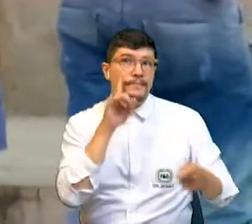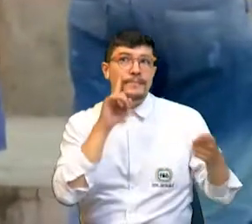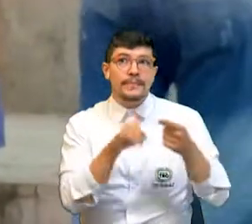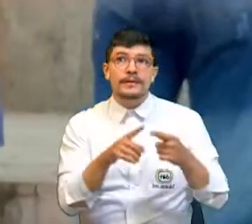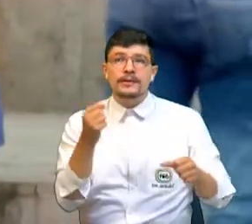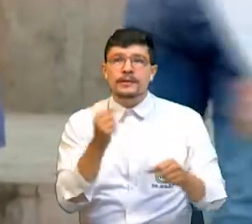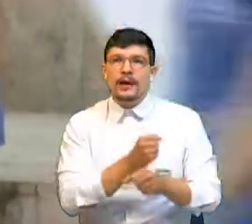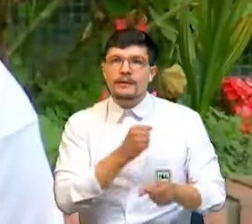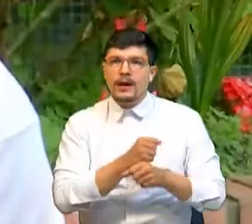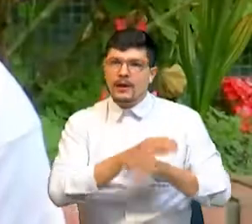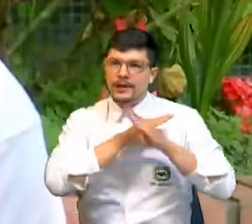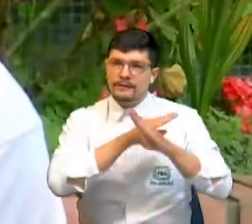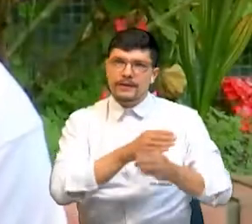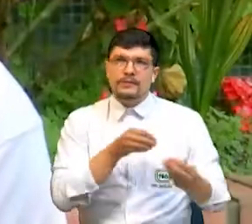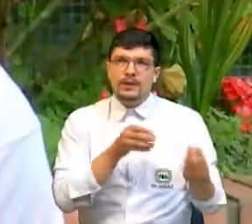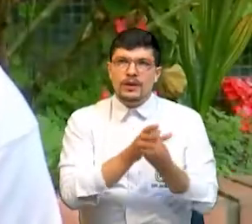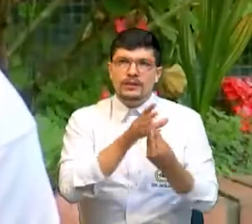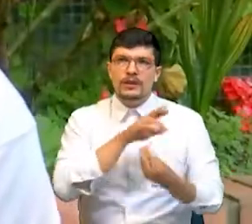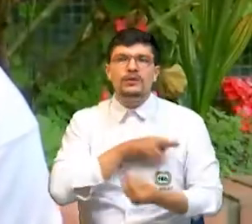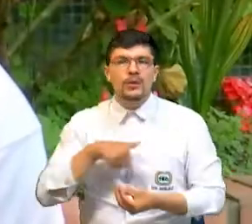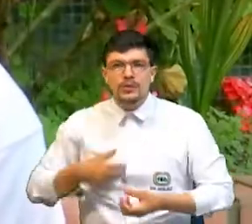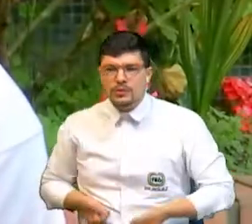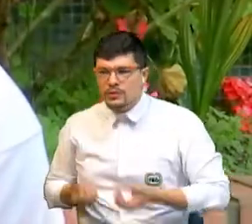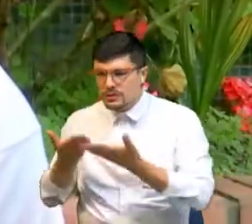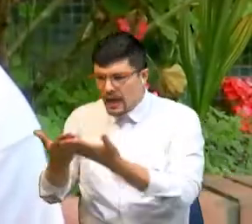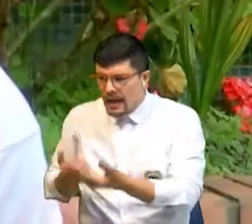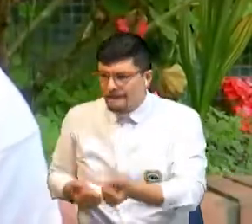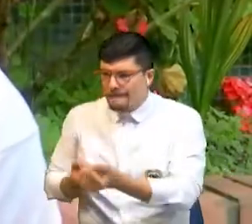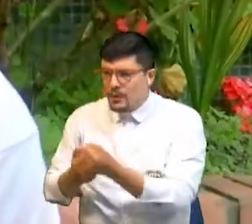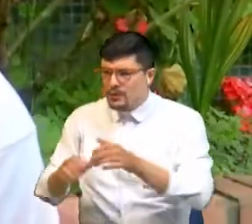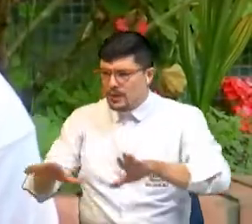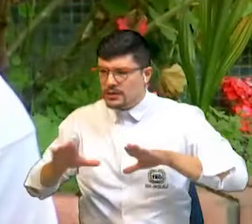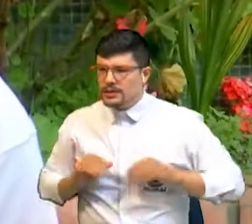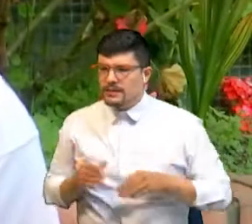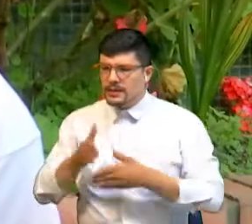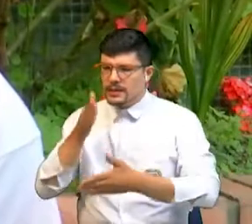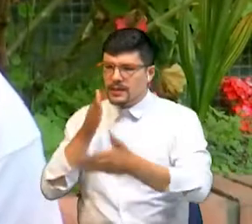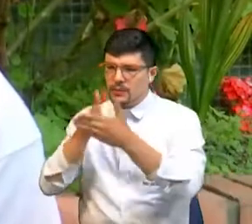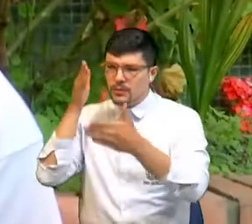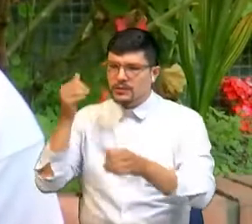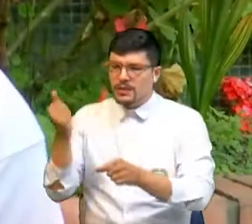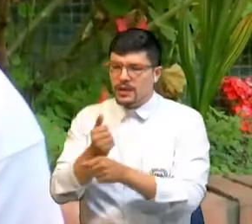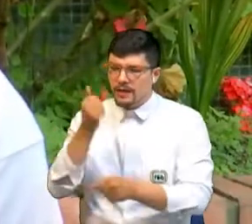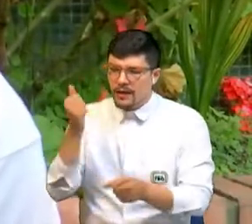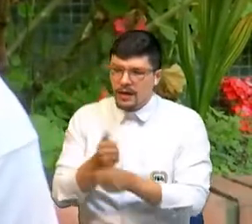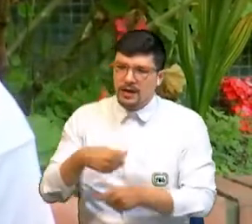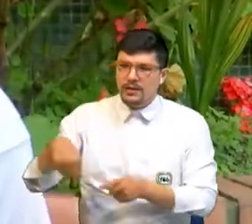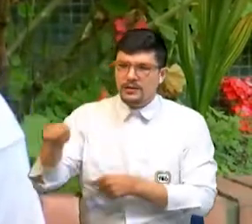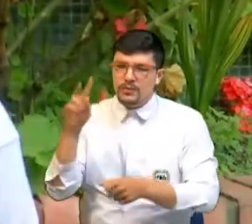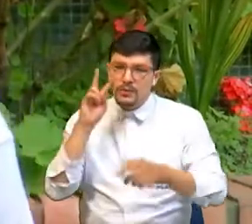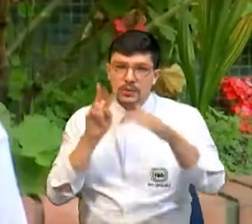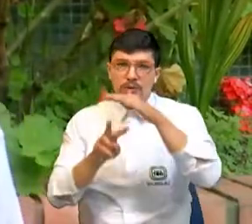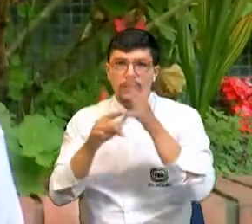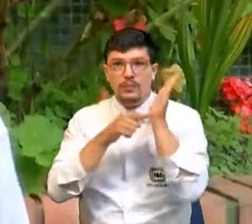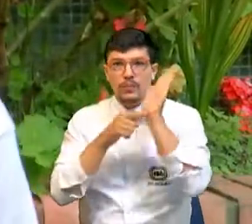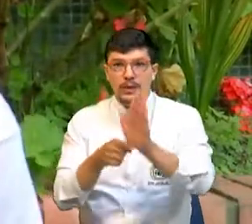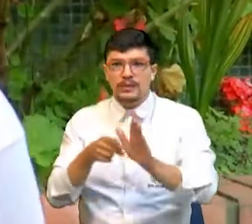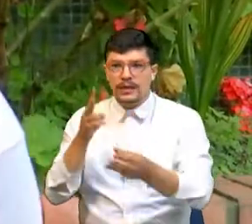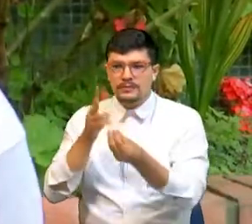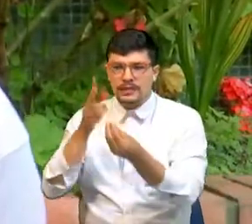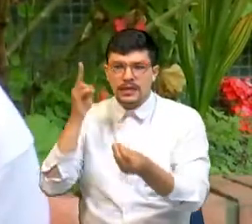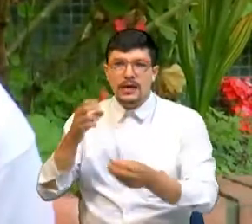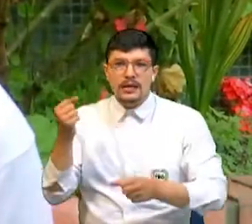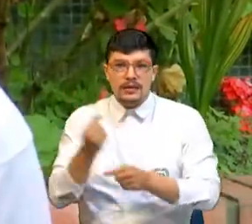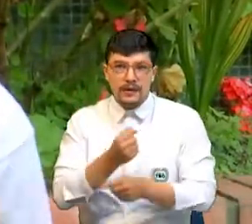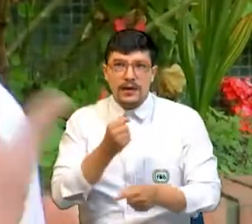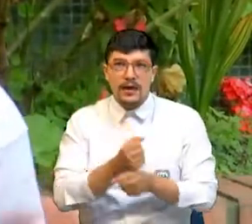¿Qué hacemos? Brindar apoyo, escucharlas, aceptar sus denuncias, trabajar en la visibilización de las víctimas.